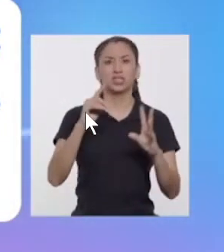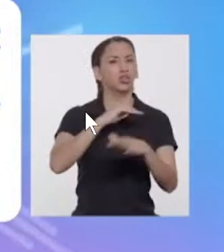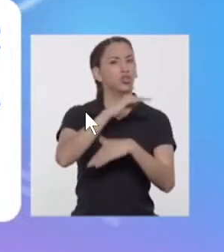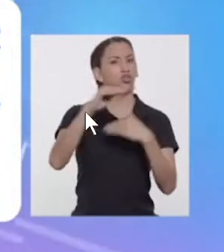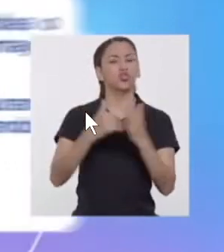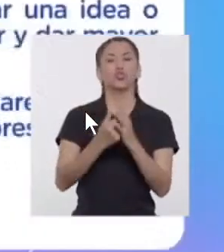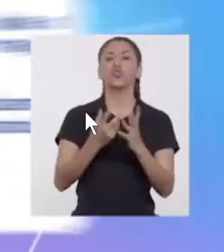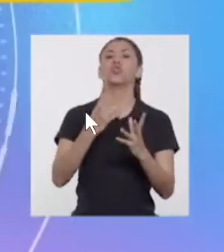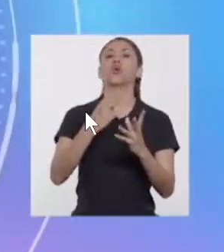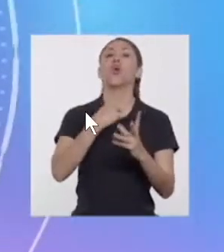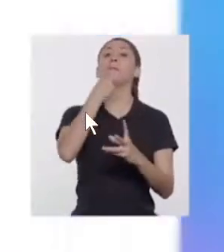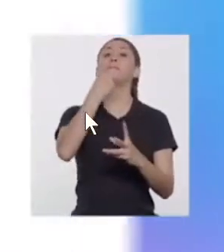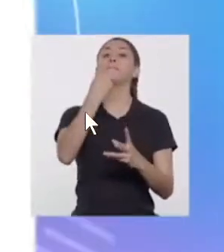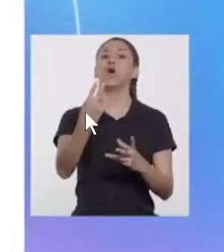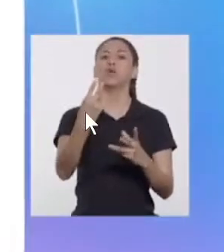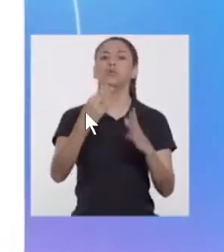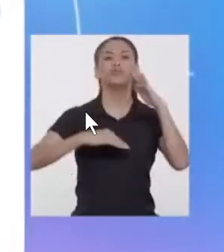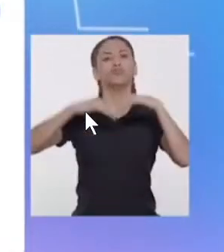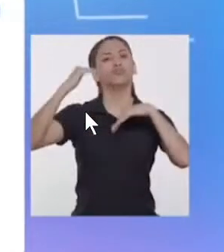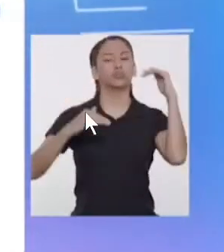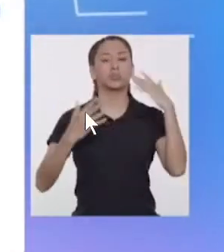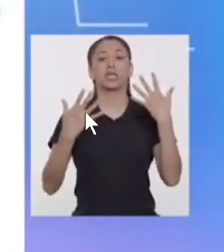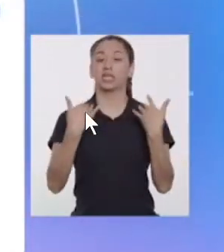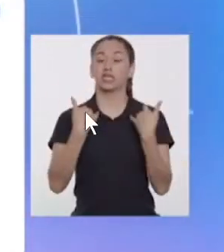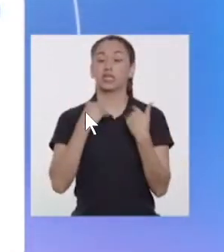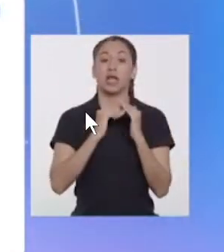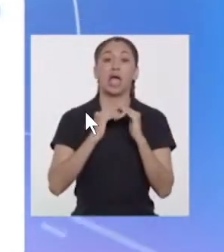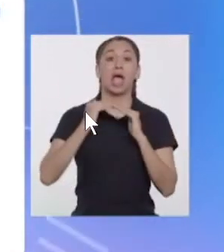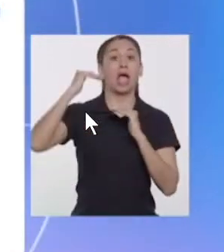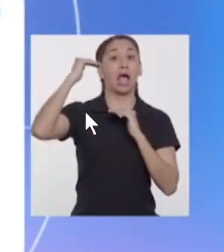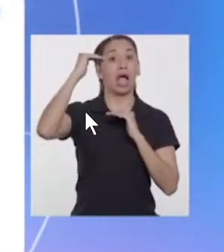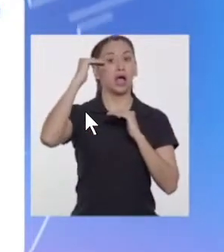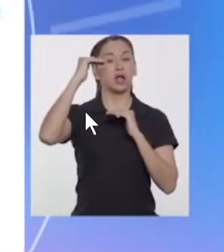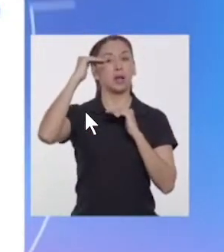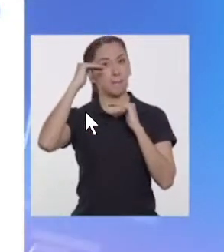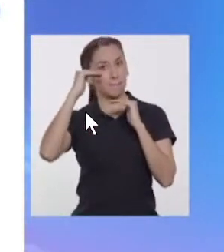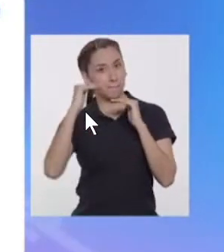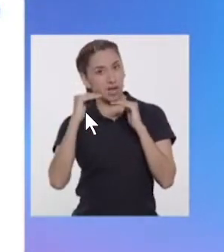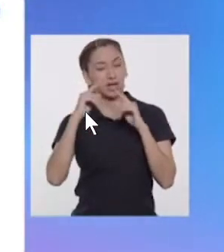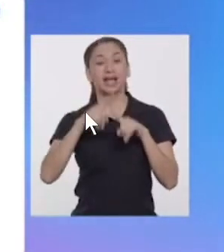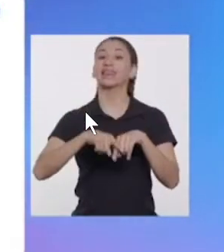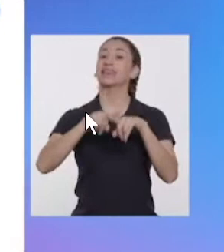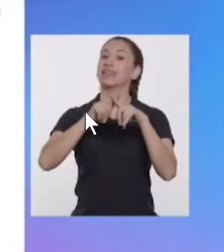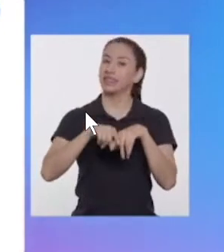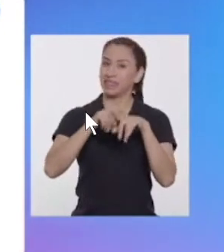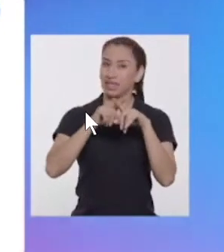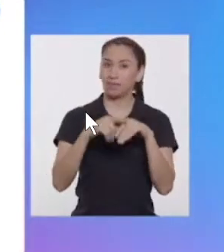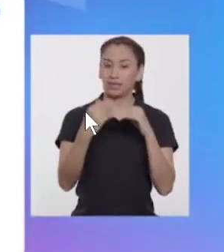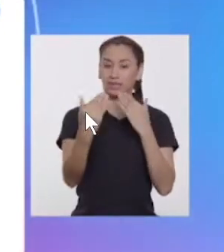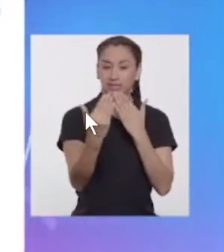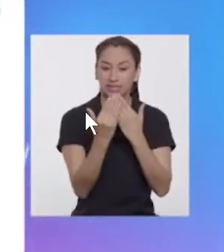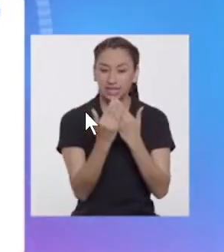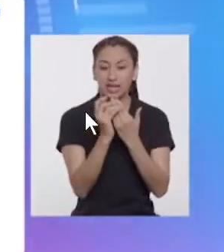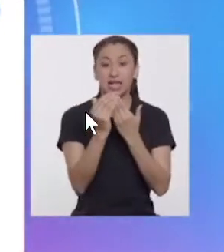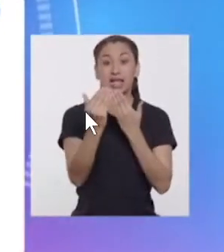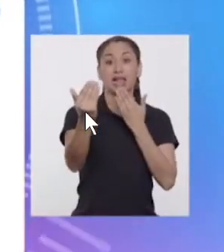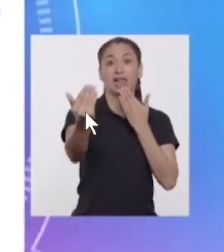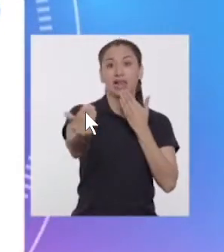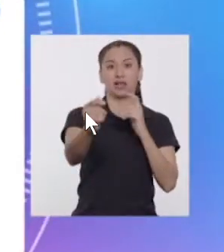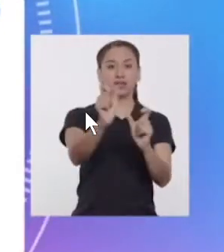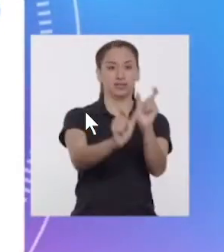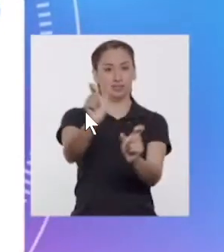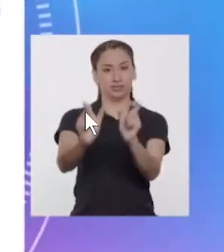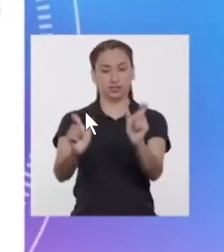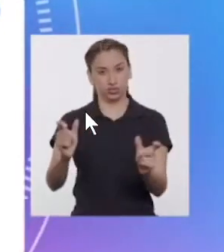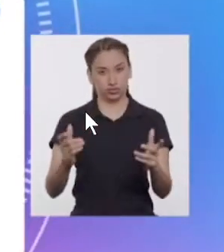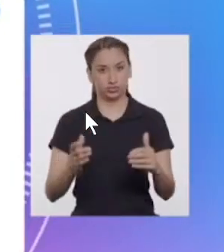el tono de voz? Se debe hacer un tono alto o bajo dependiendo de qué tan cerca o lejos se